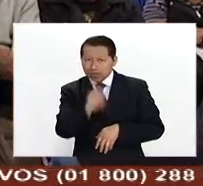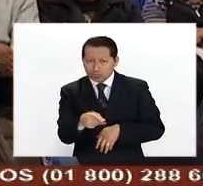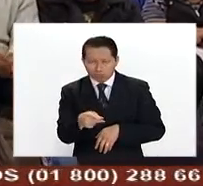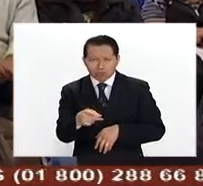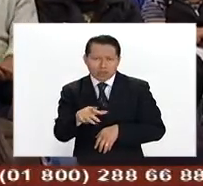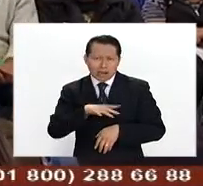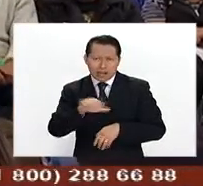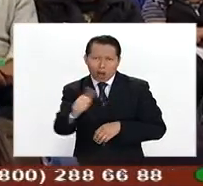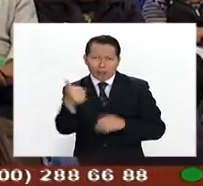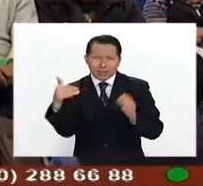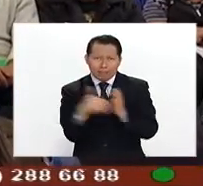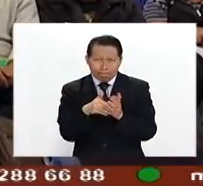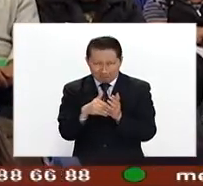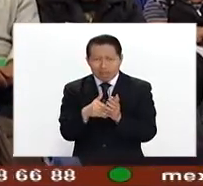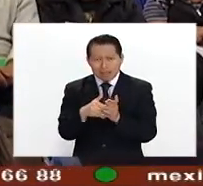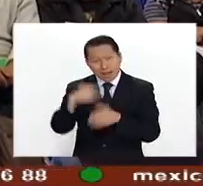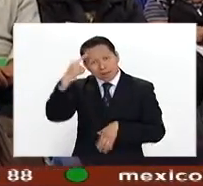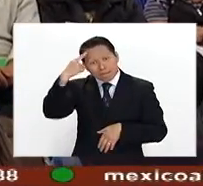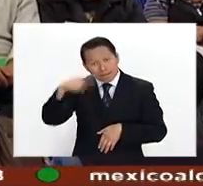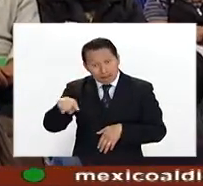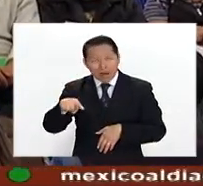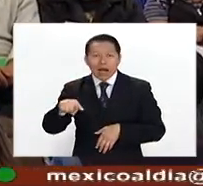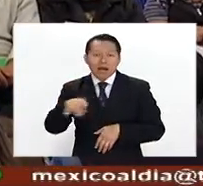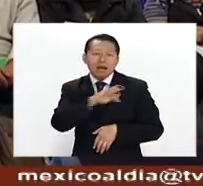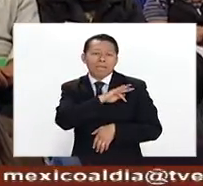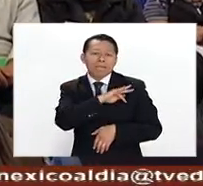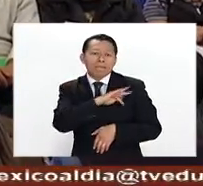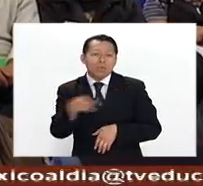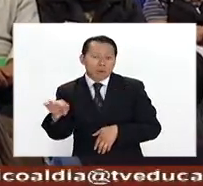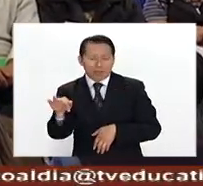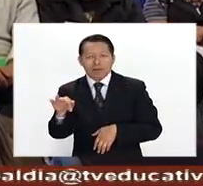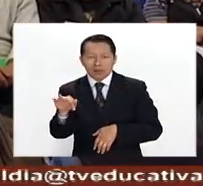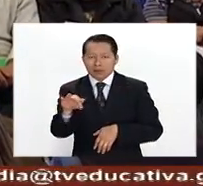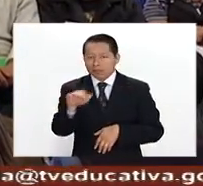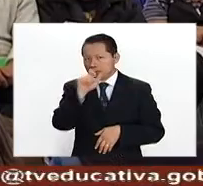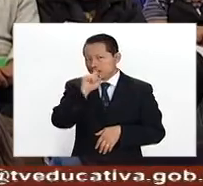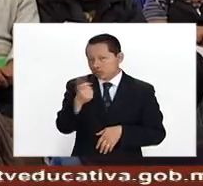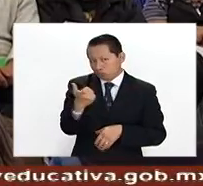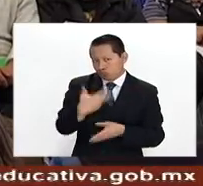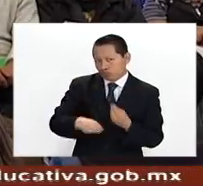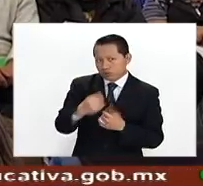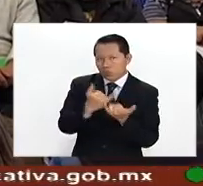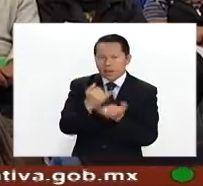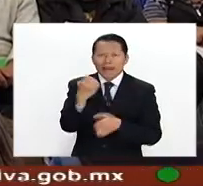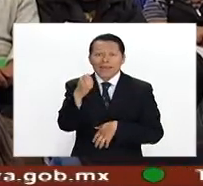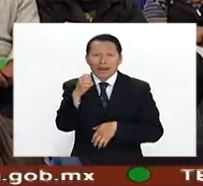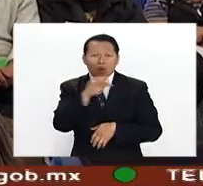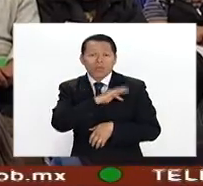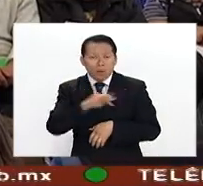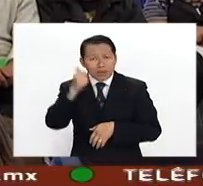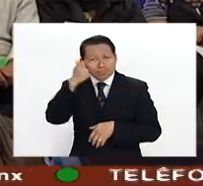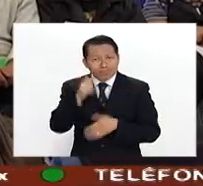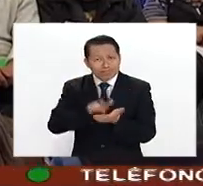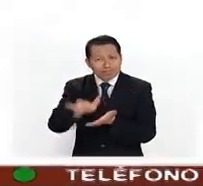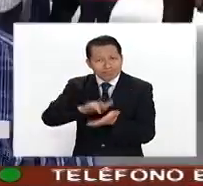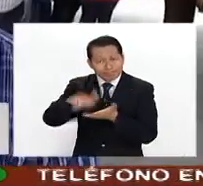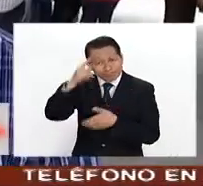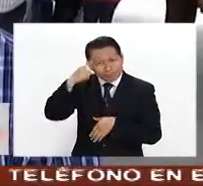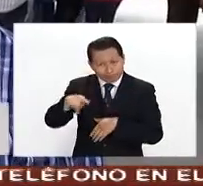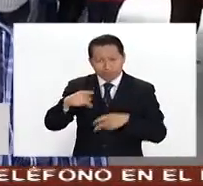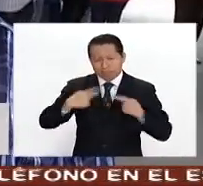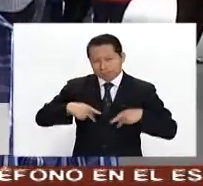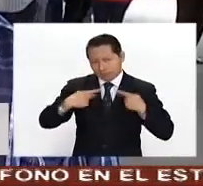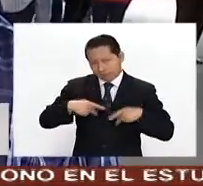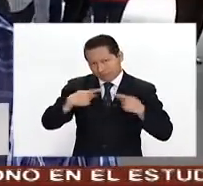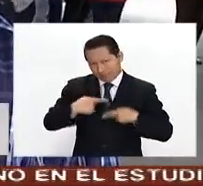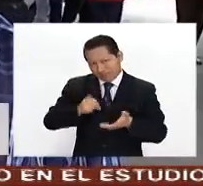11 mil pesos para que puedan ustedes disponer y en enero seguirán los apoyos, los subsidios para los locatarios. No es